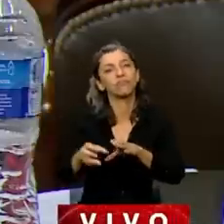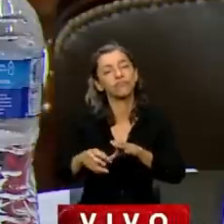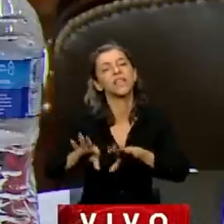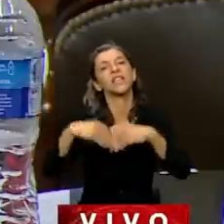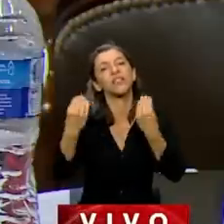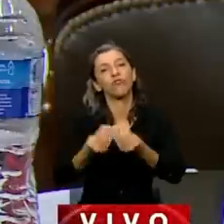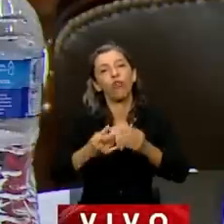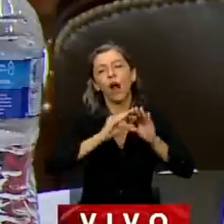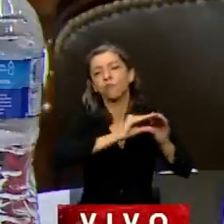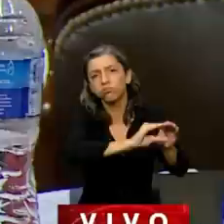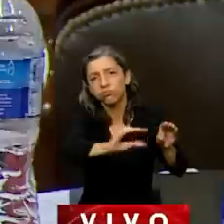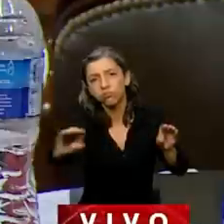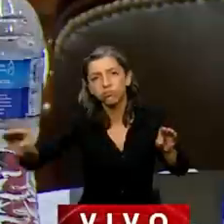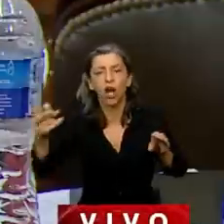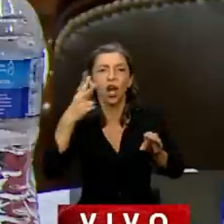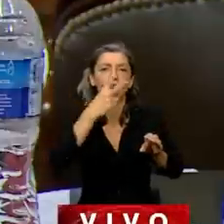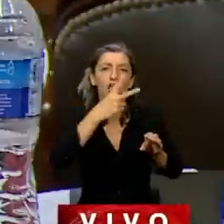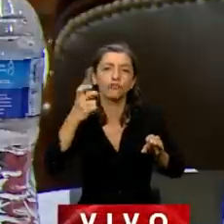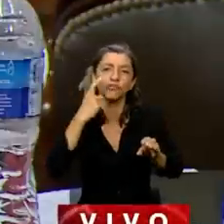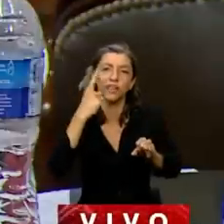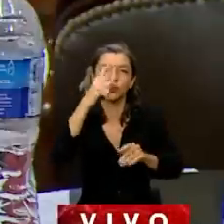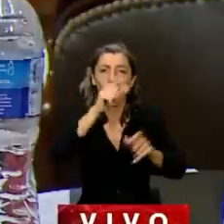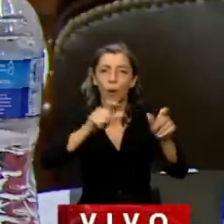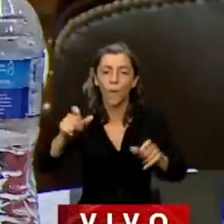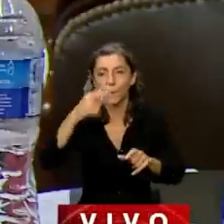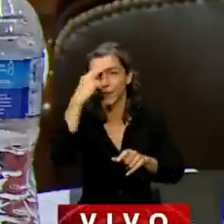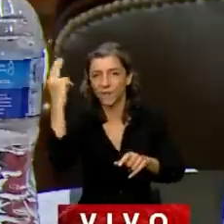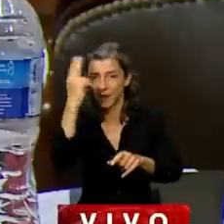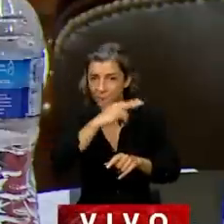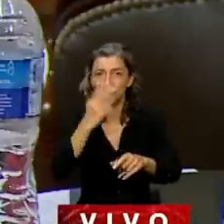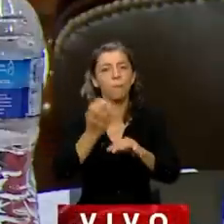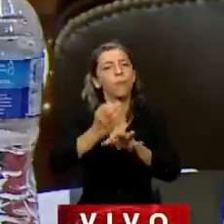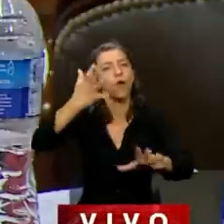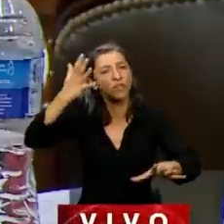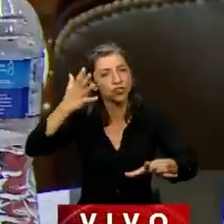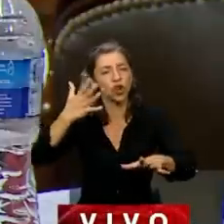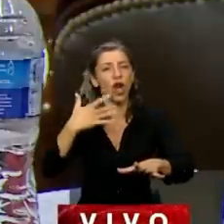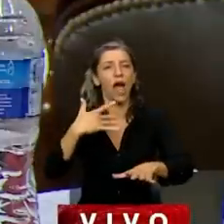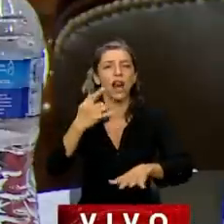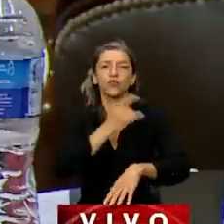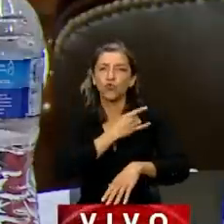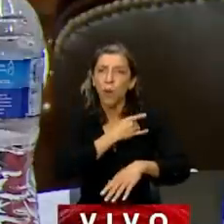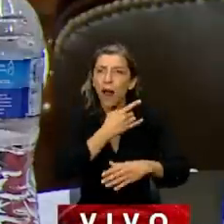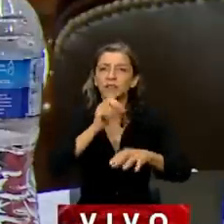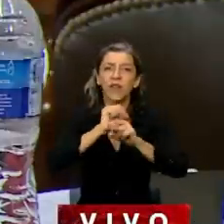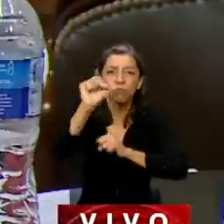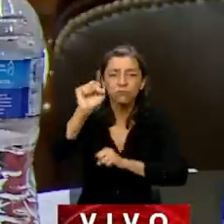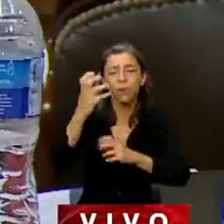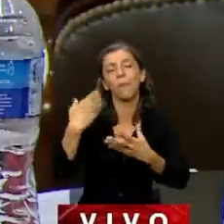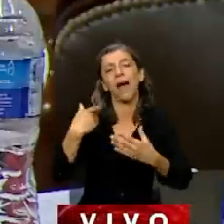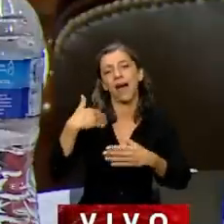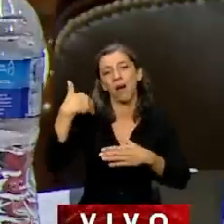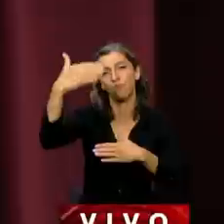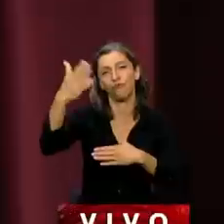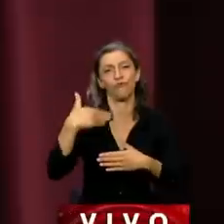enfermeras formadas, profesionales, universitarias para los próximos 10 años de la Argentina. Gracias.